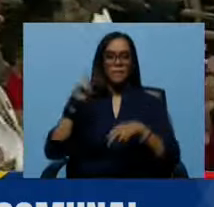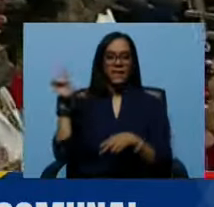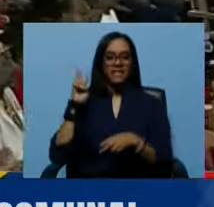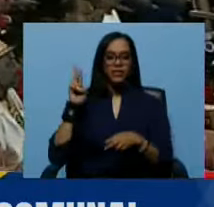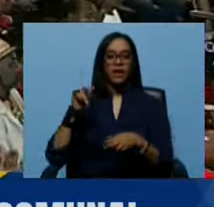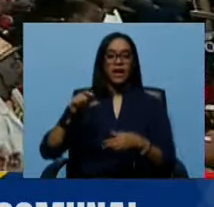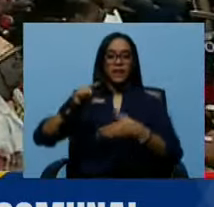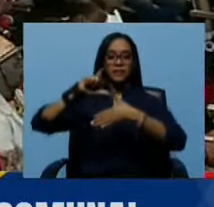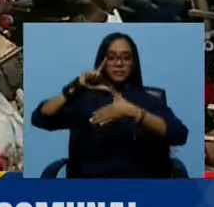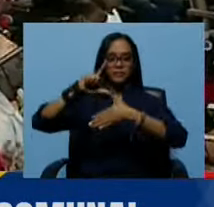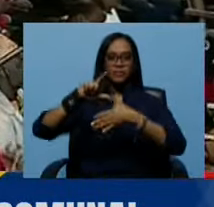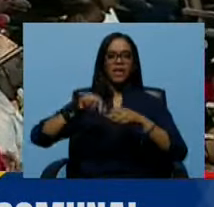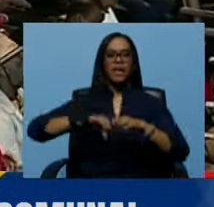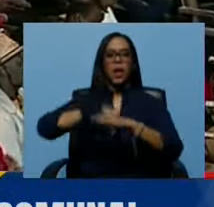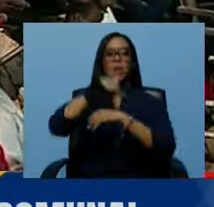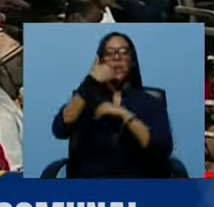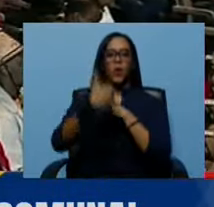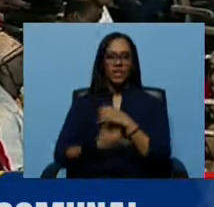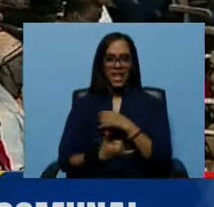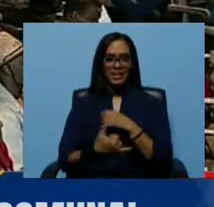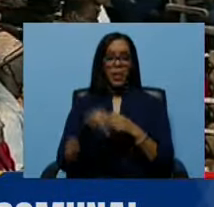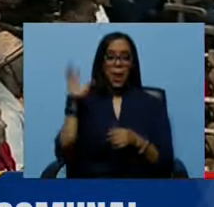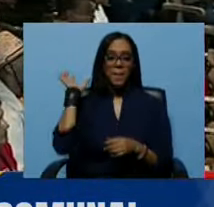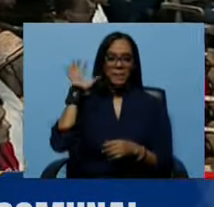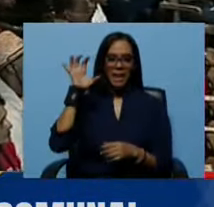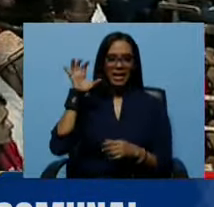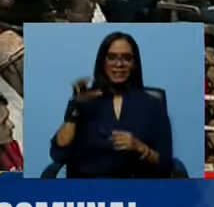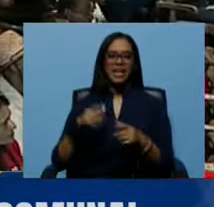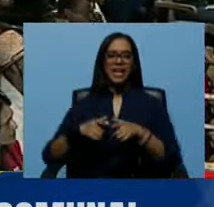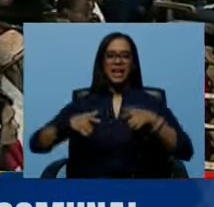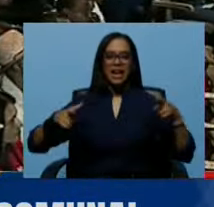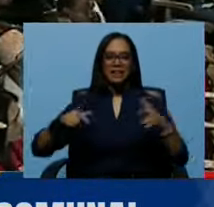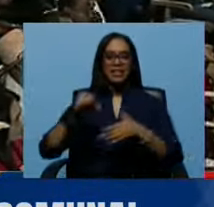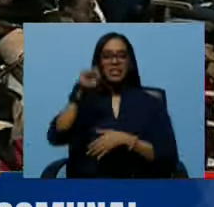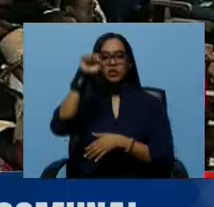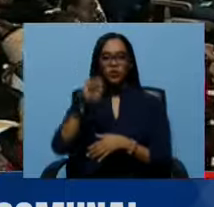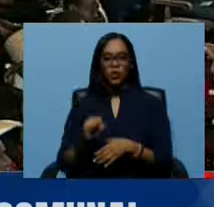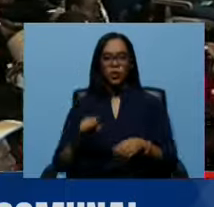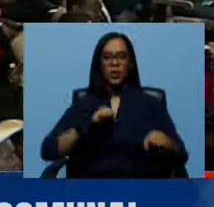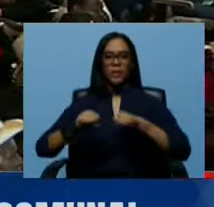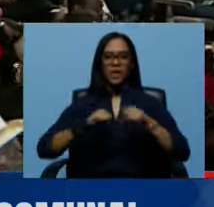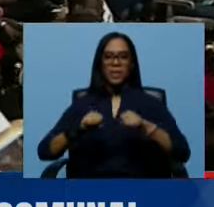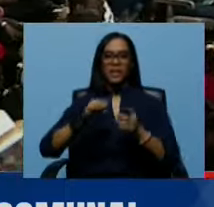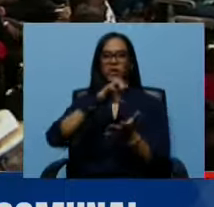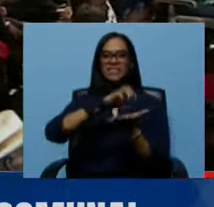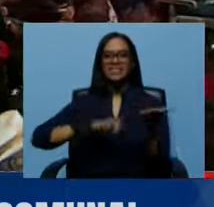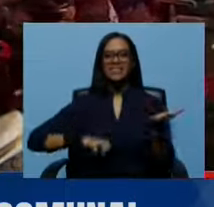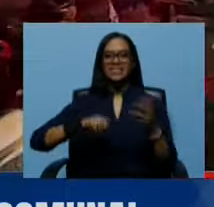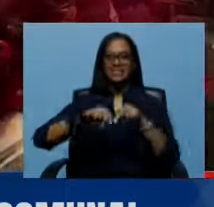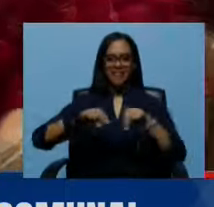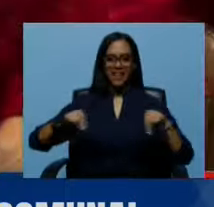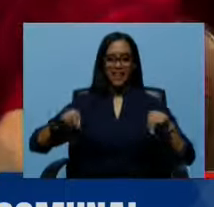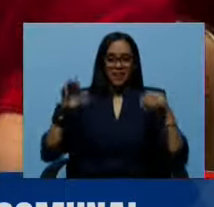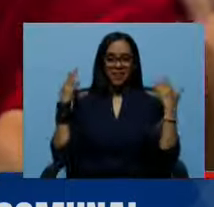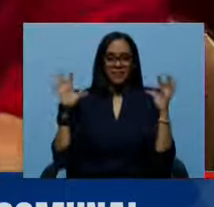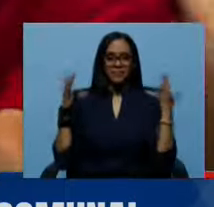el gran proyecto Patria Grande del Sur con el movimiento Sin Tierra,